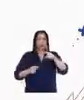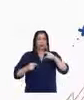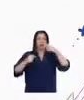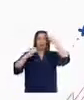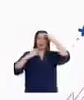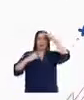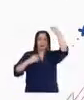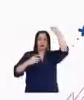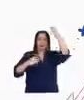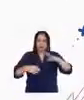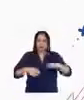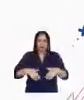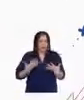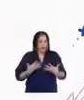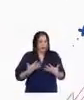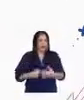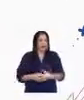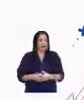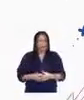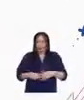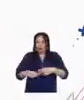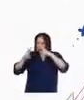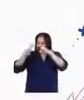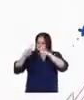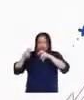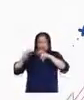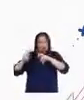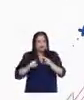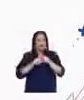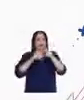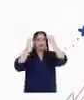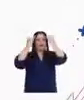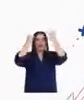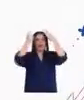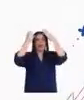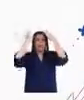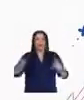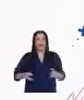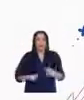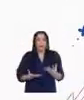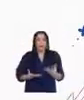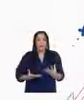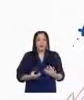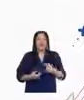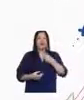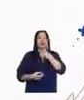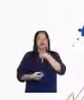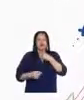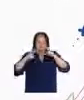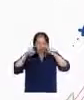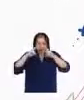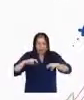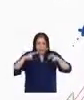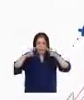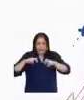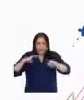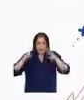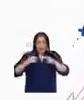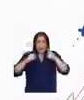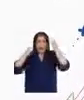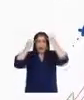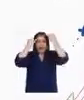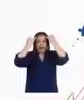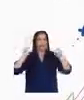ser una persona buceadora y también puede ser una persona creadora, porque le gusta investigar y le gusta